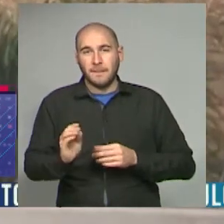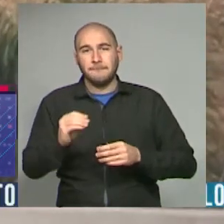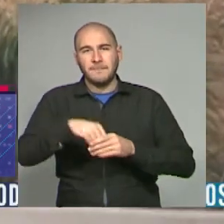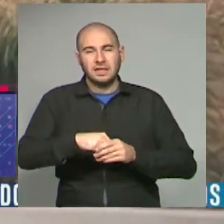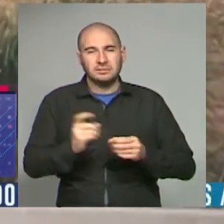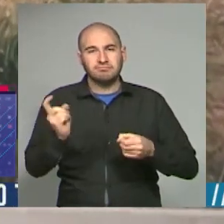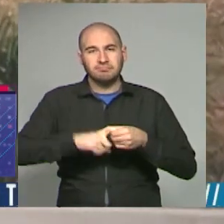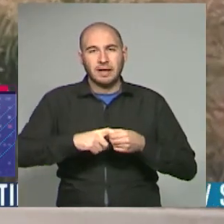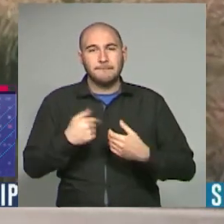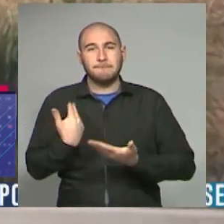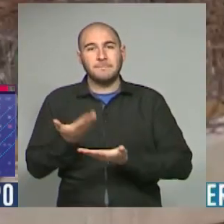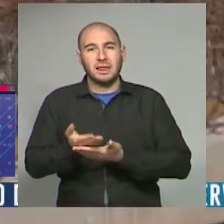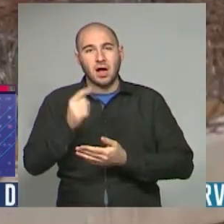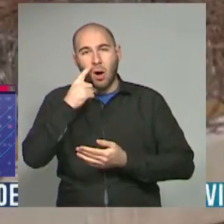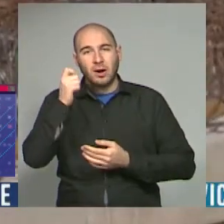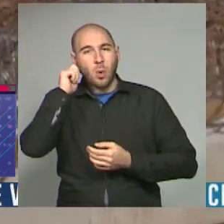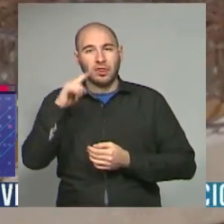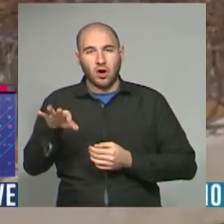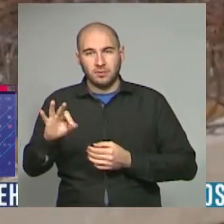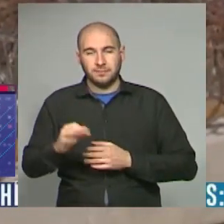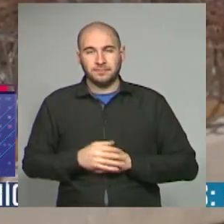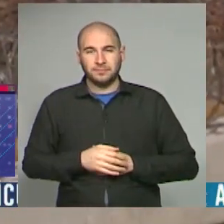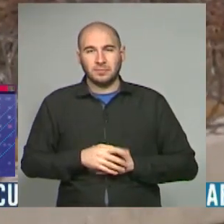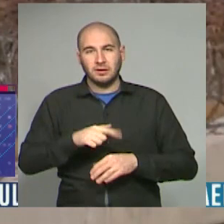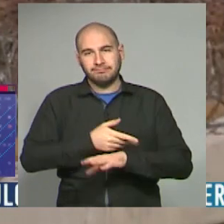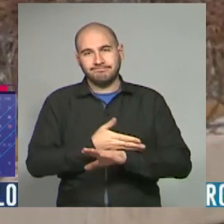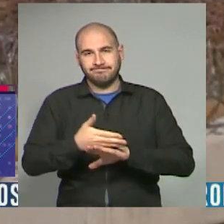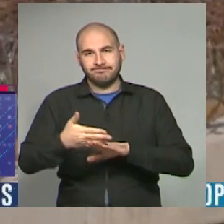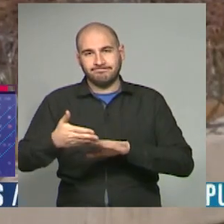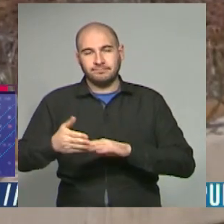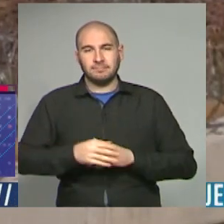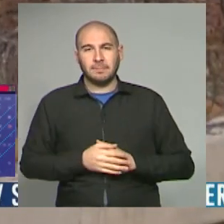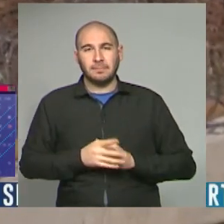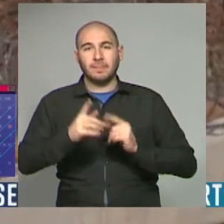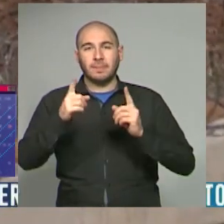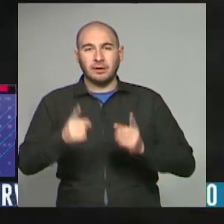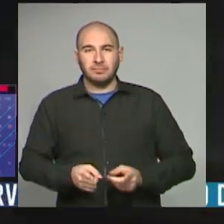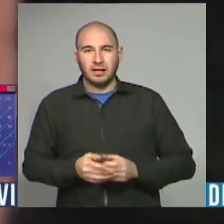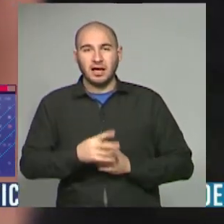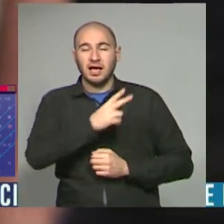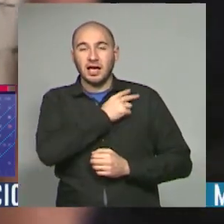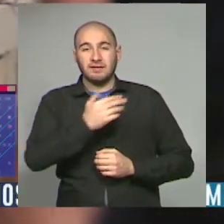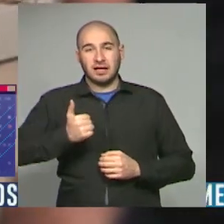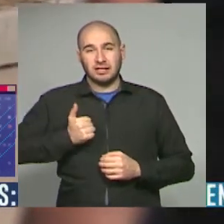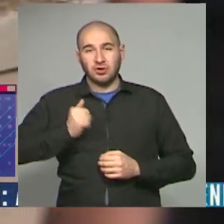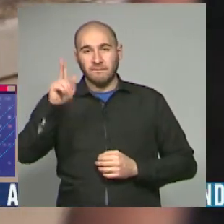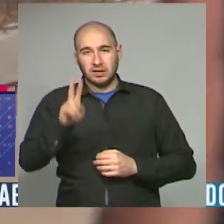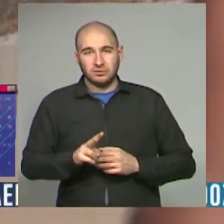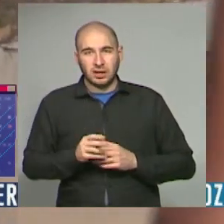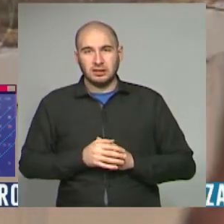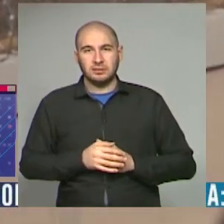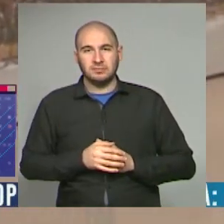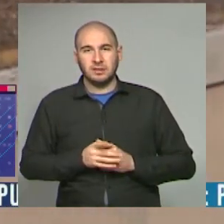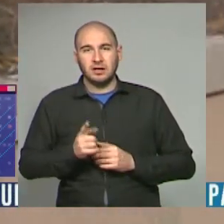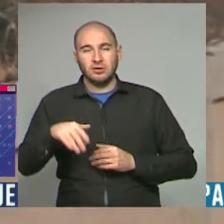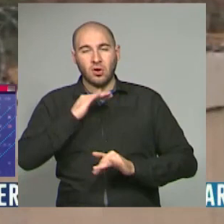sumado a este pedido de Guaidó. Con el paso de las horas, como decíamos, también el jefe del ejército venezolano salió